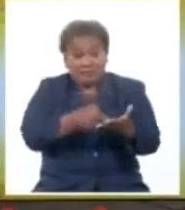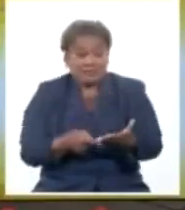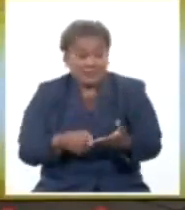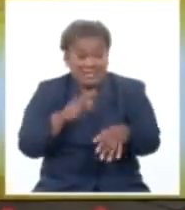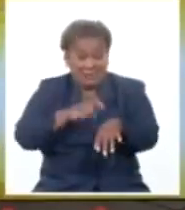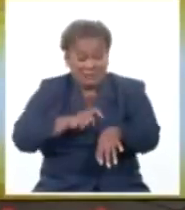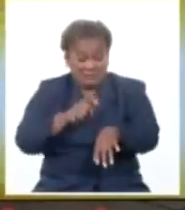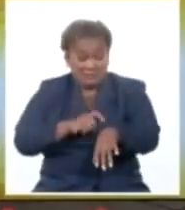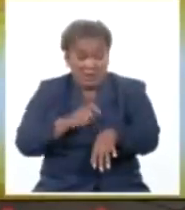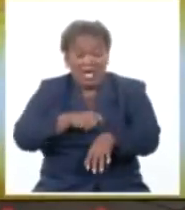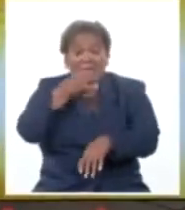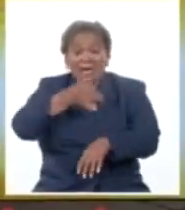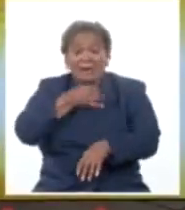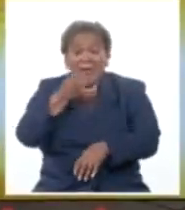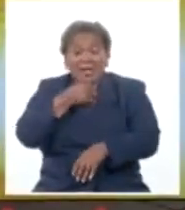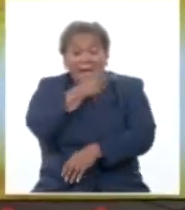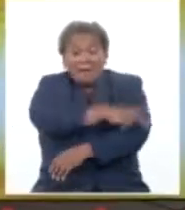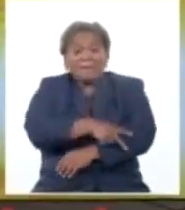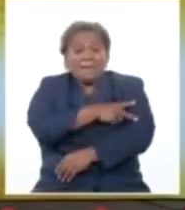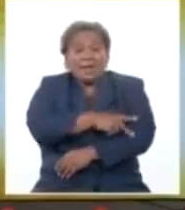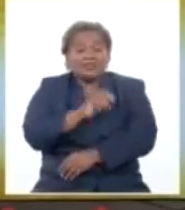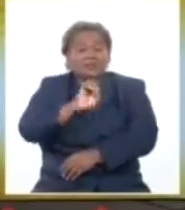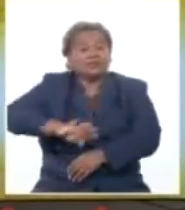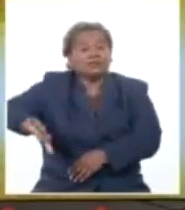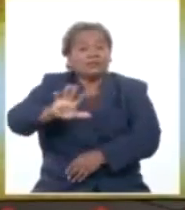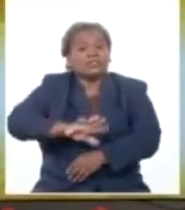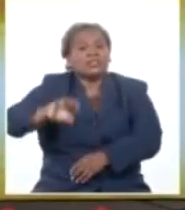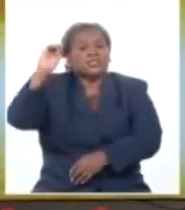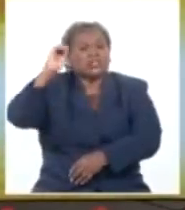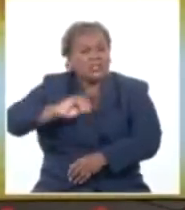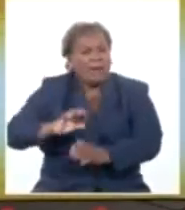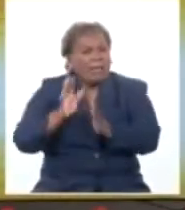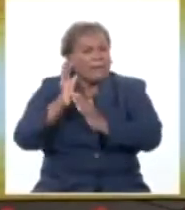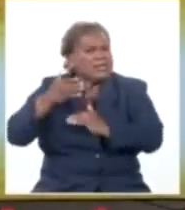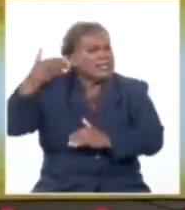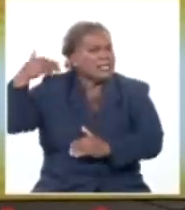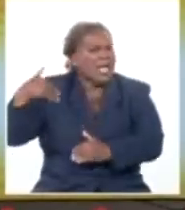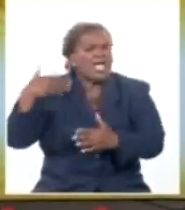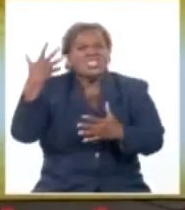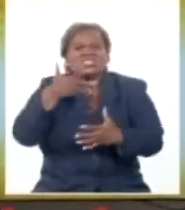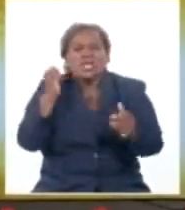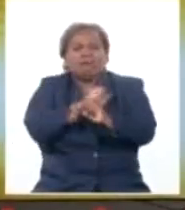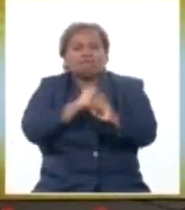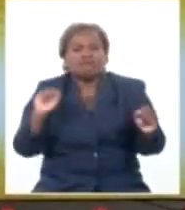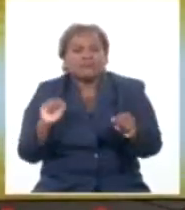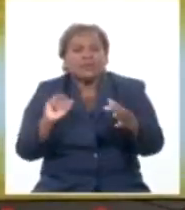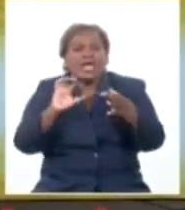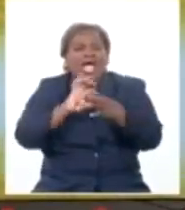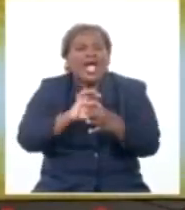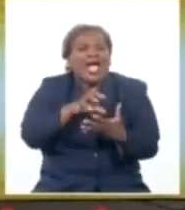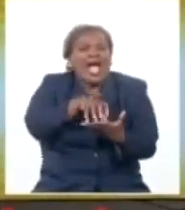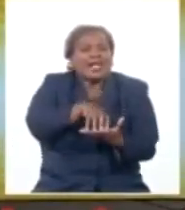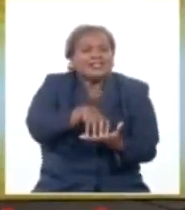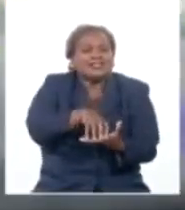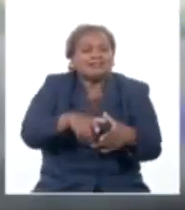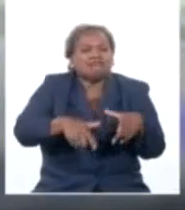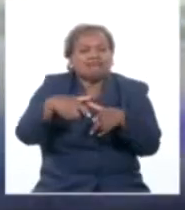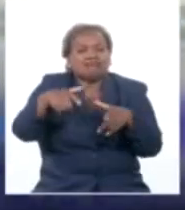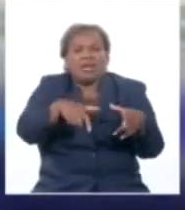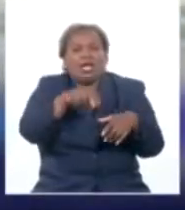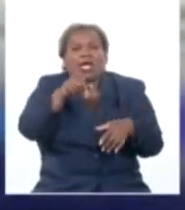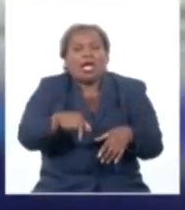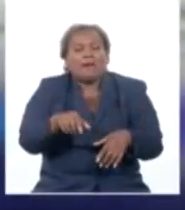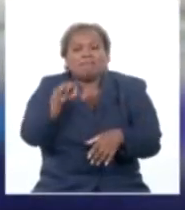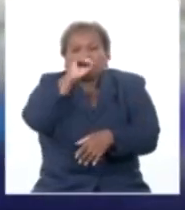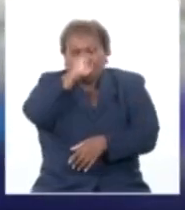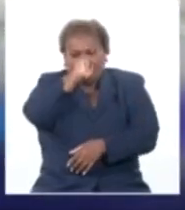agregando que los países occidentales sabían desde hace meses quiénes estarían detrás del atentado a los gasoductos, pero decidieron ocultarlo.